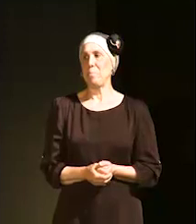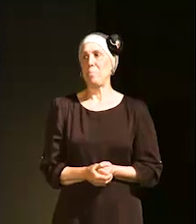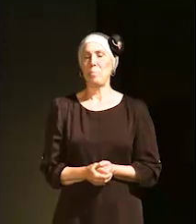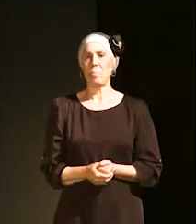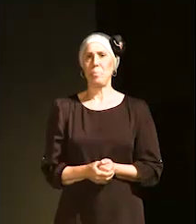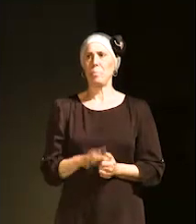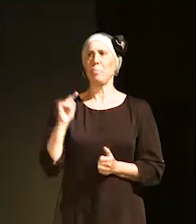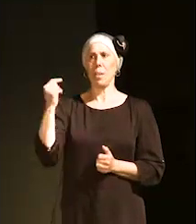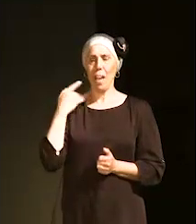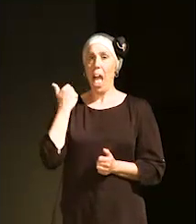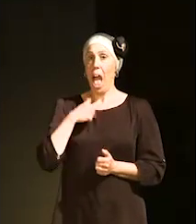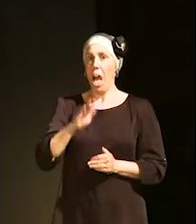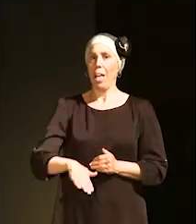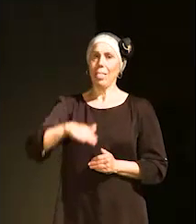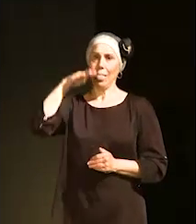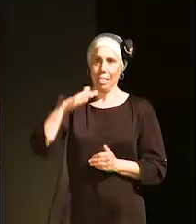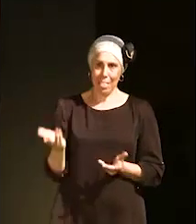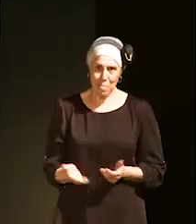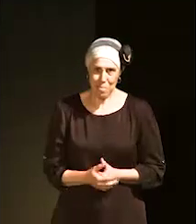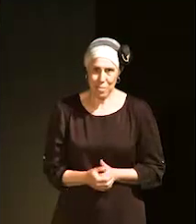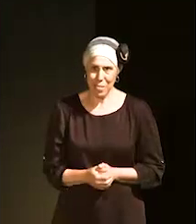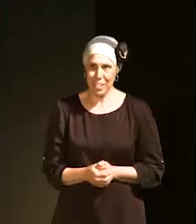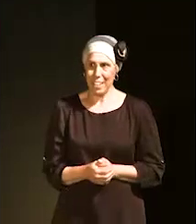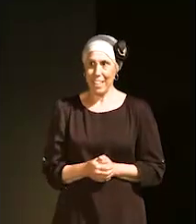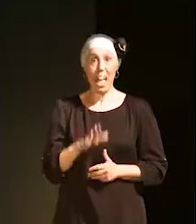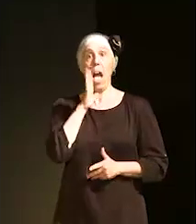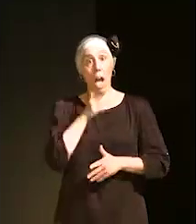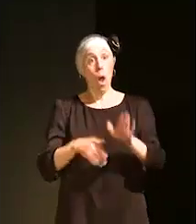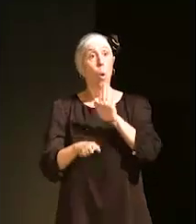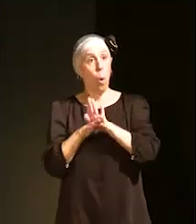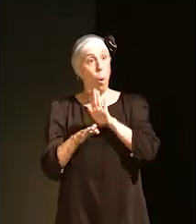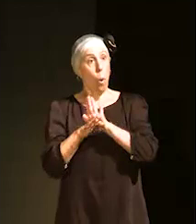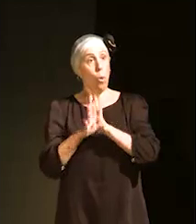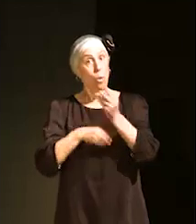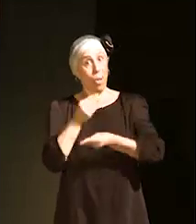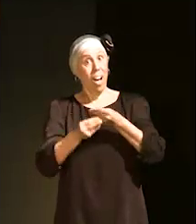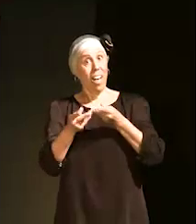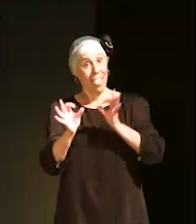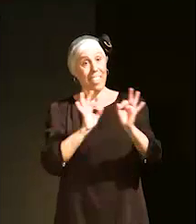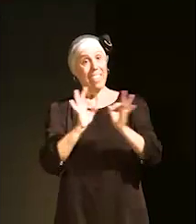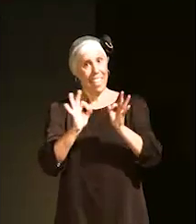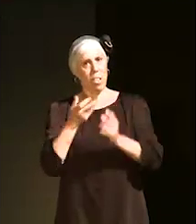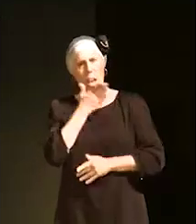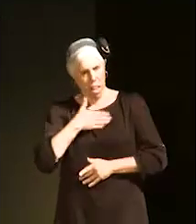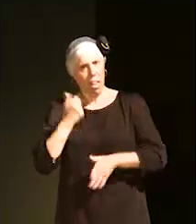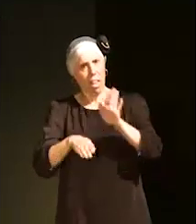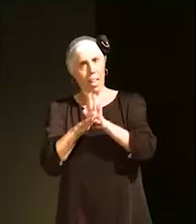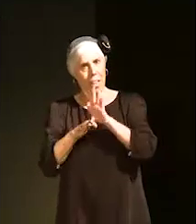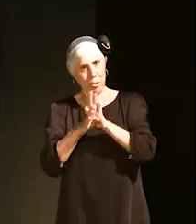vean como crecieron y están haciendo teatro y quieren seguir